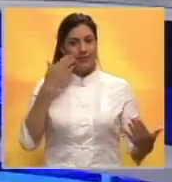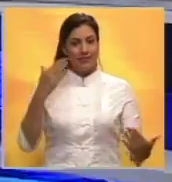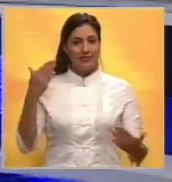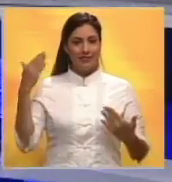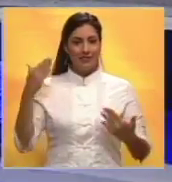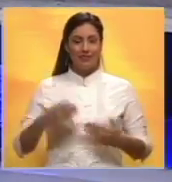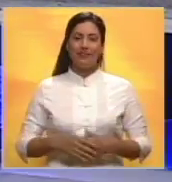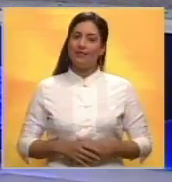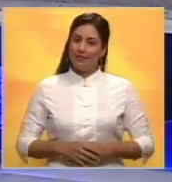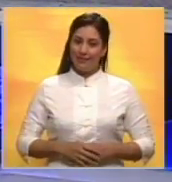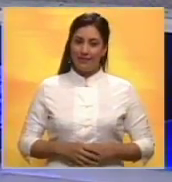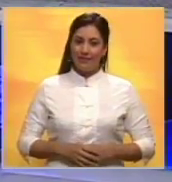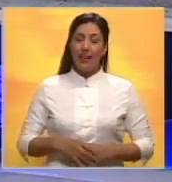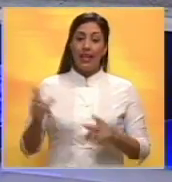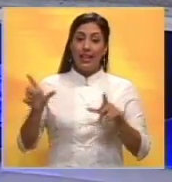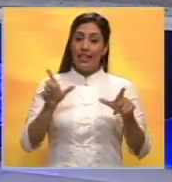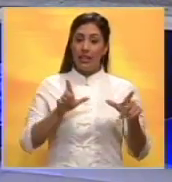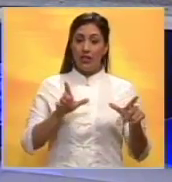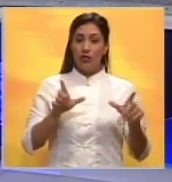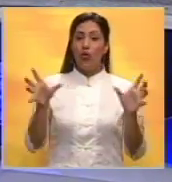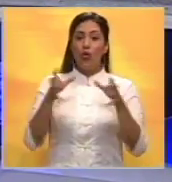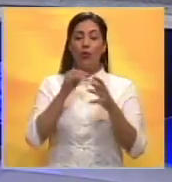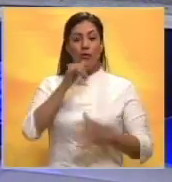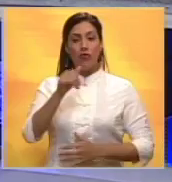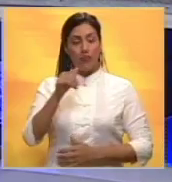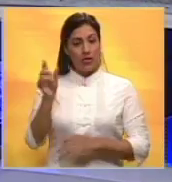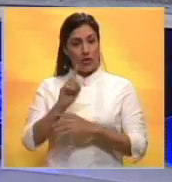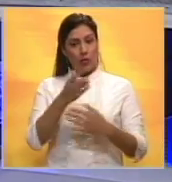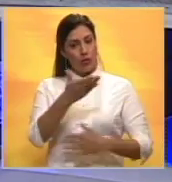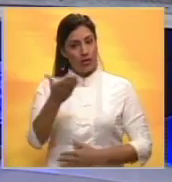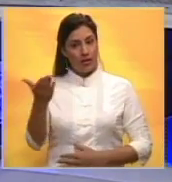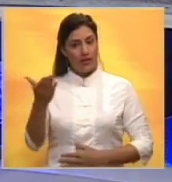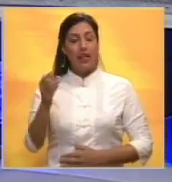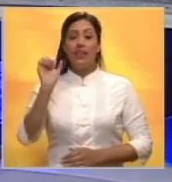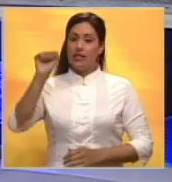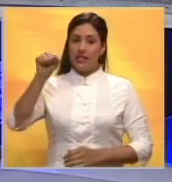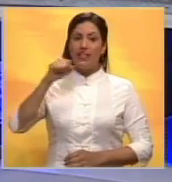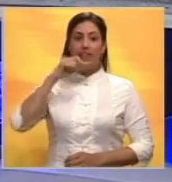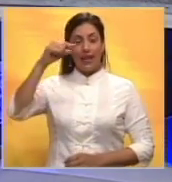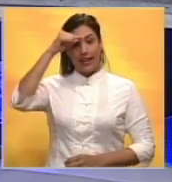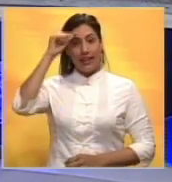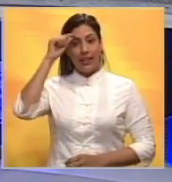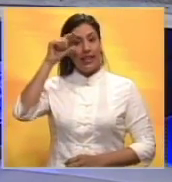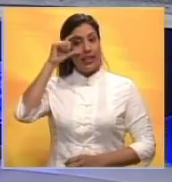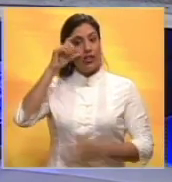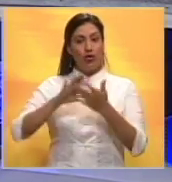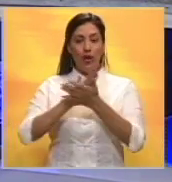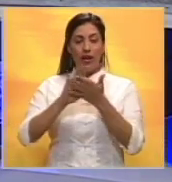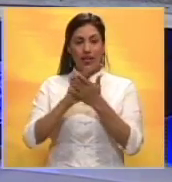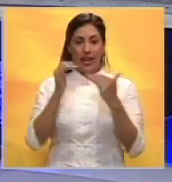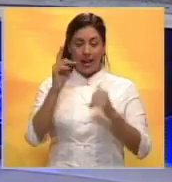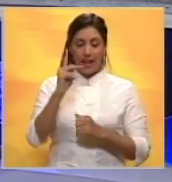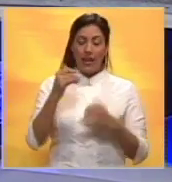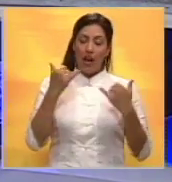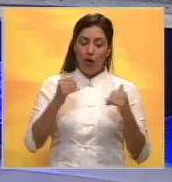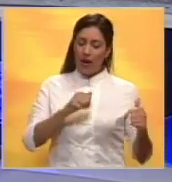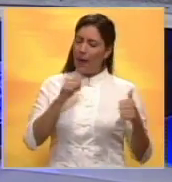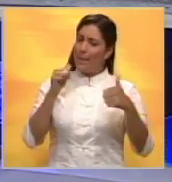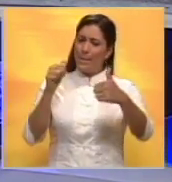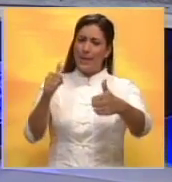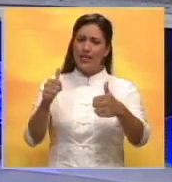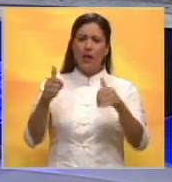emisión de su noticiero vev Ya estamos listos con informaciones para ustedes Así es endrina yepez Y quien les habla Néstor Brito Holanda vamos a